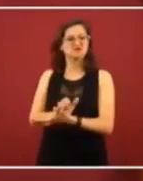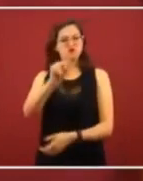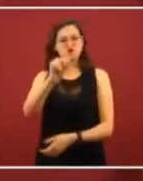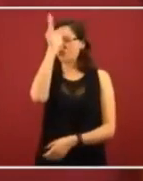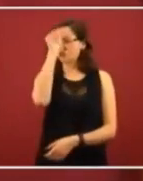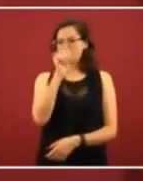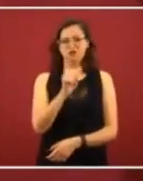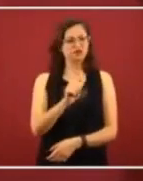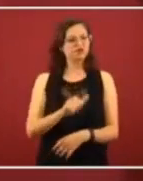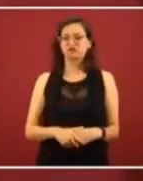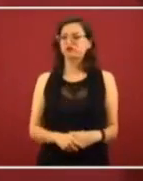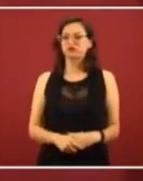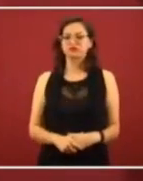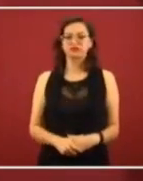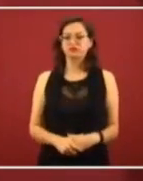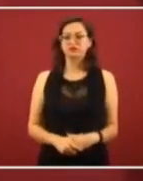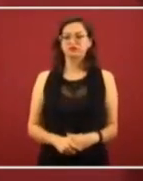Y dije, como